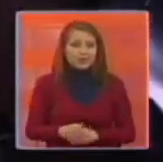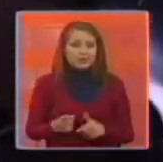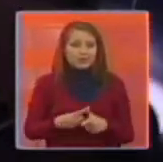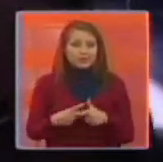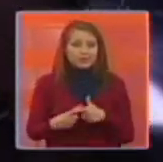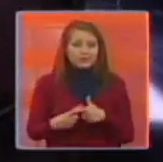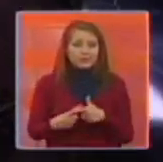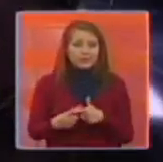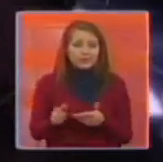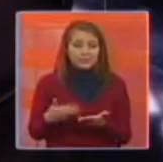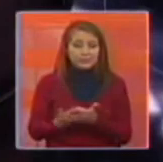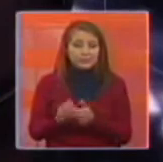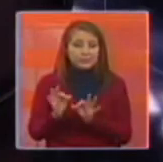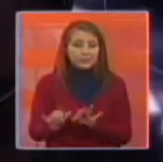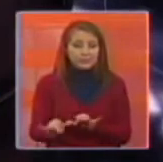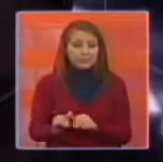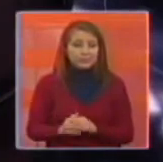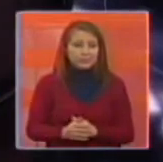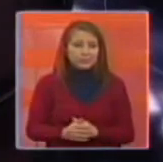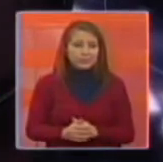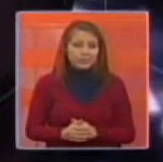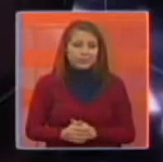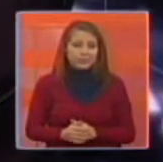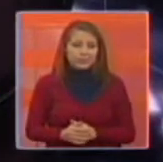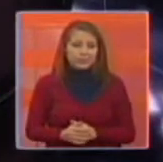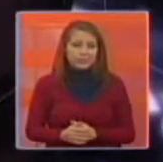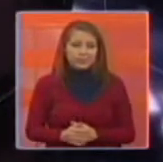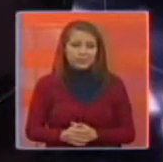Entonces, aquí